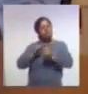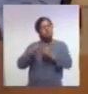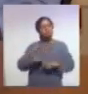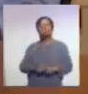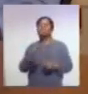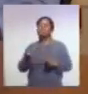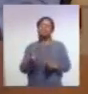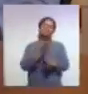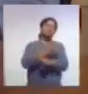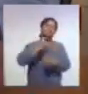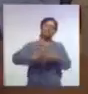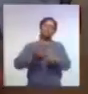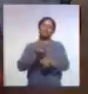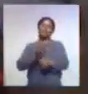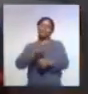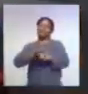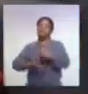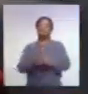regresamos al estudio.